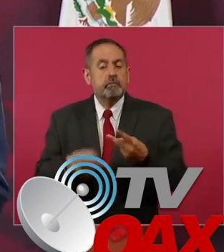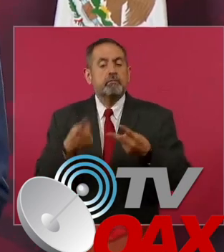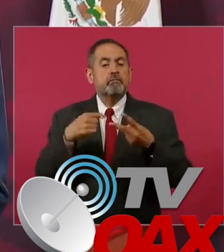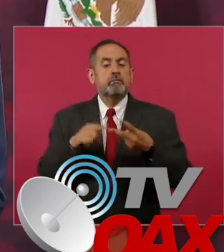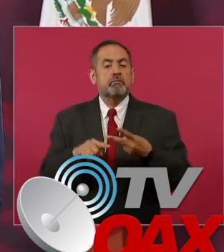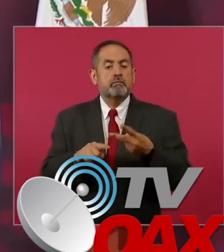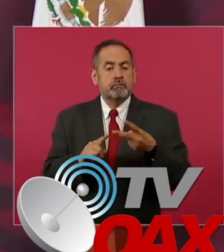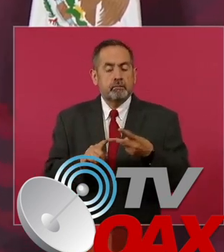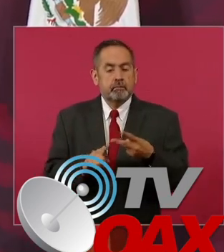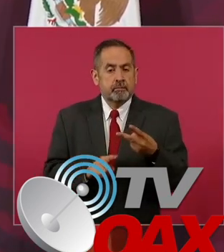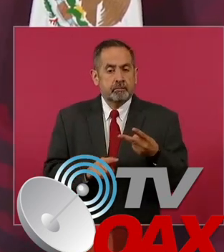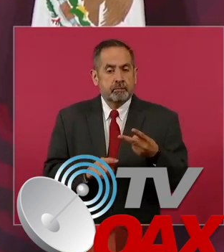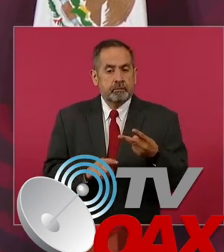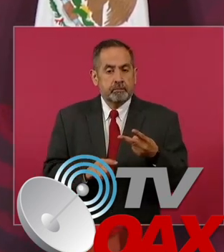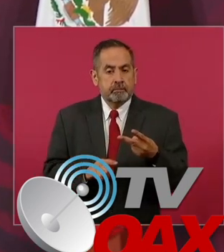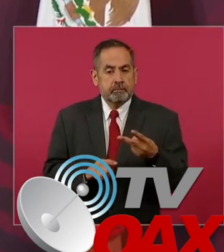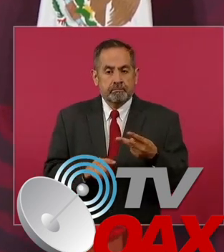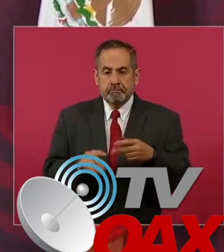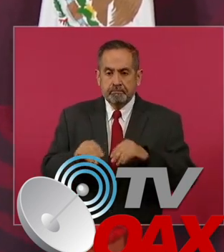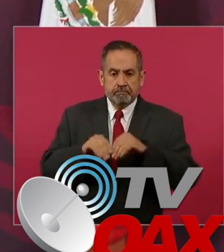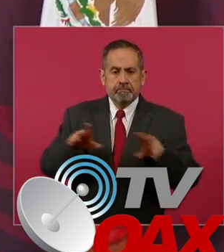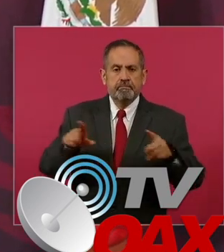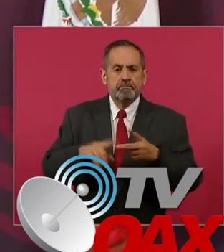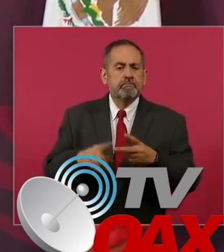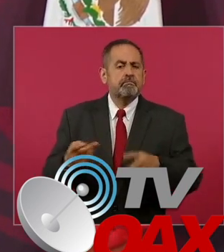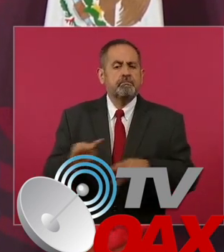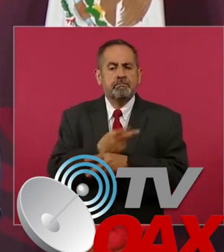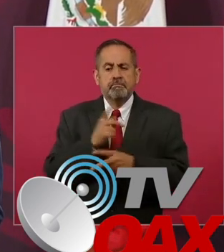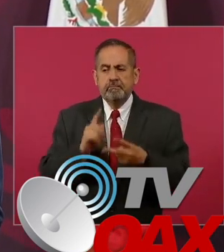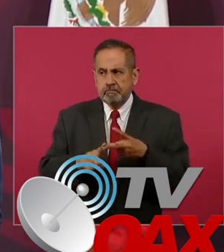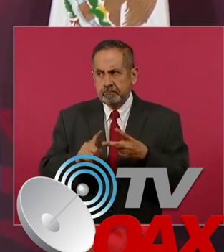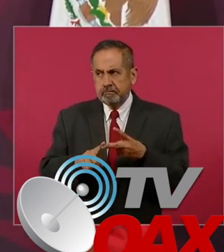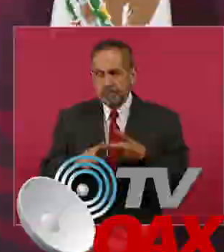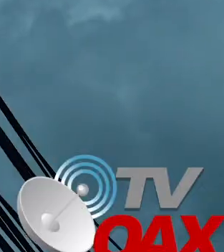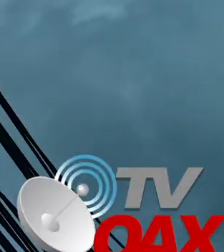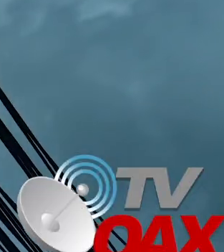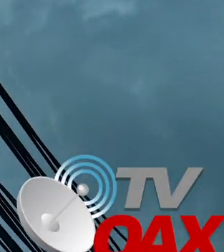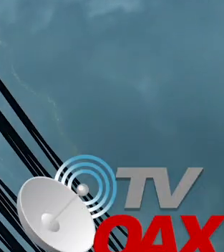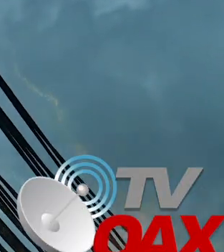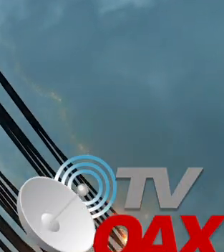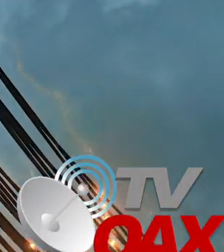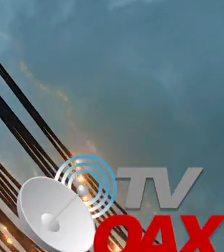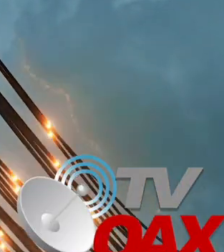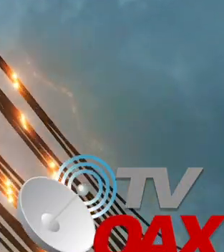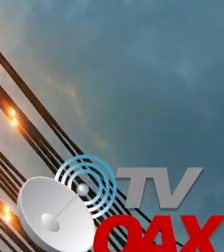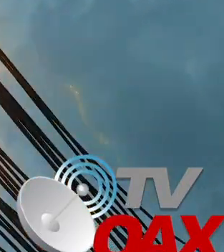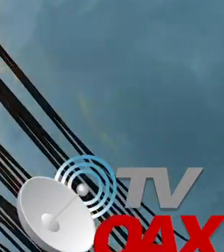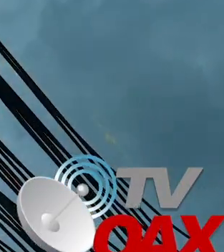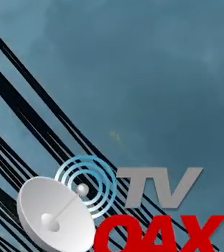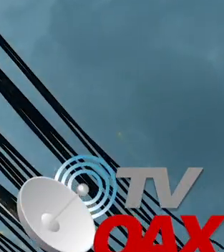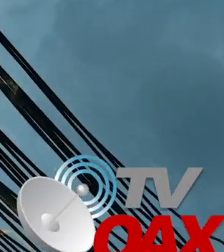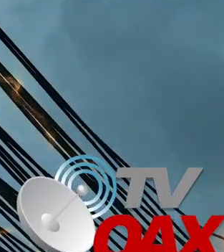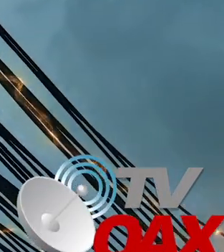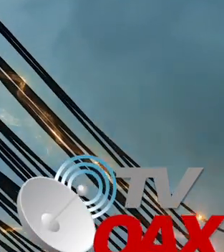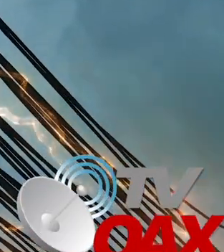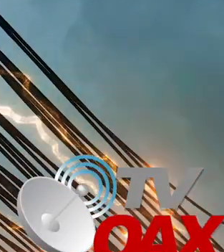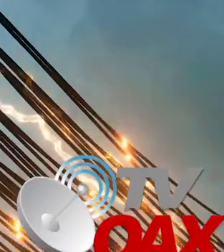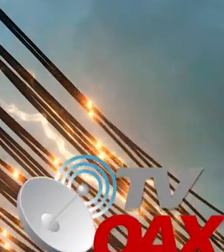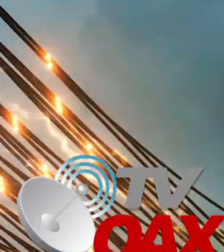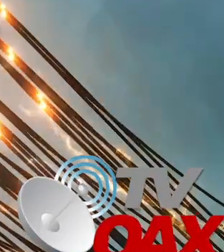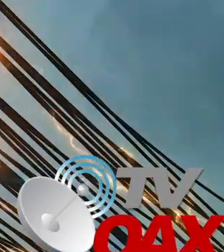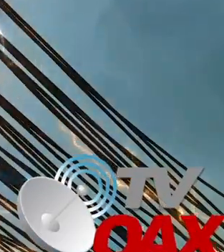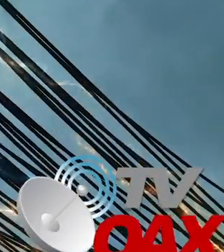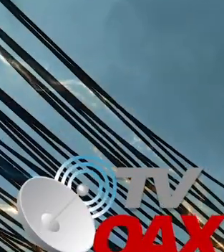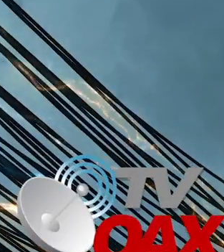el presidente de México avanza con el proyecto emblemático de su administración. Inician con la energización del